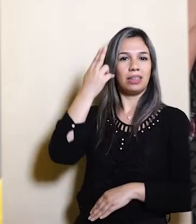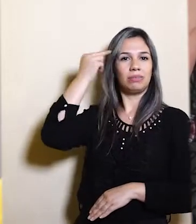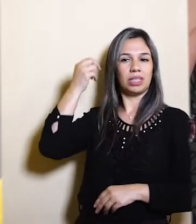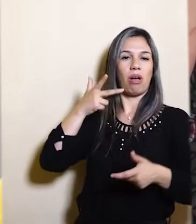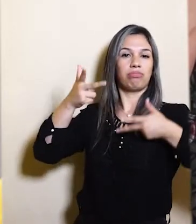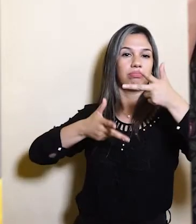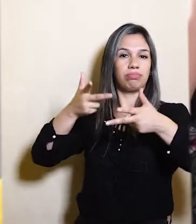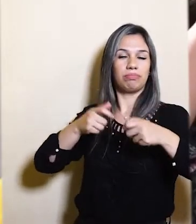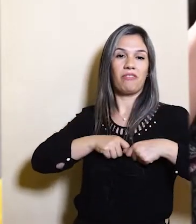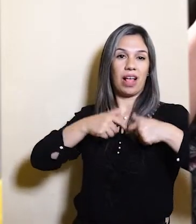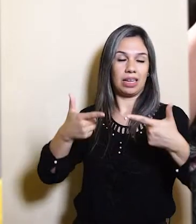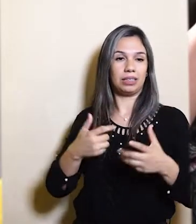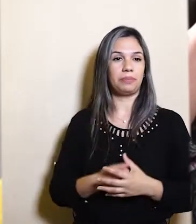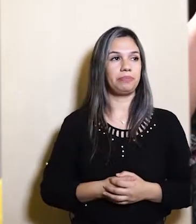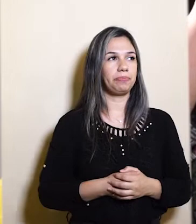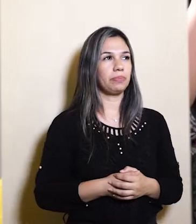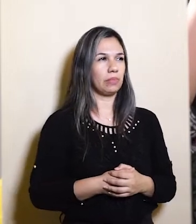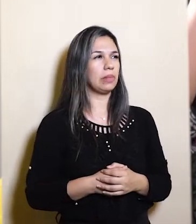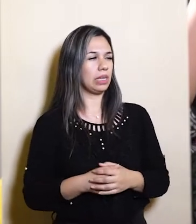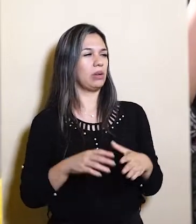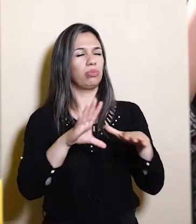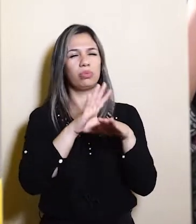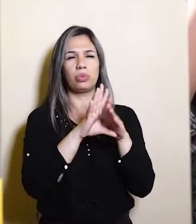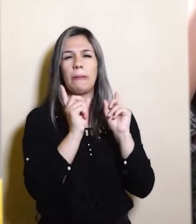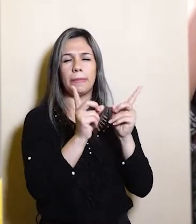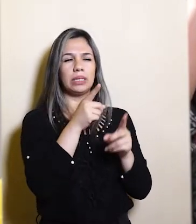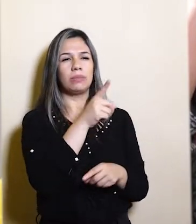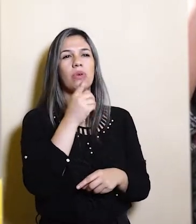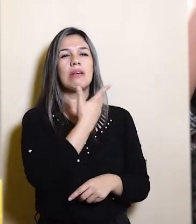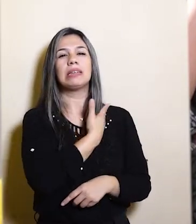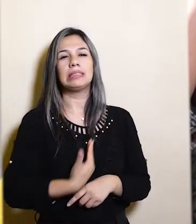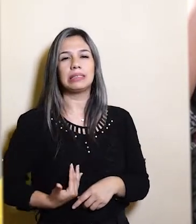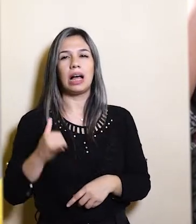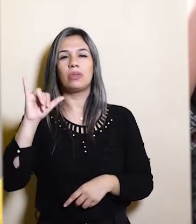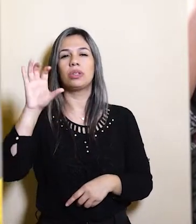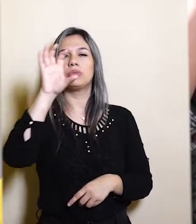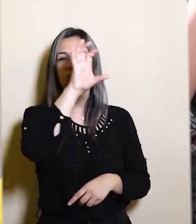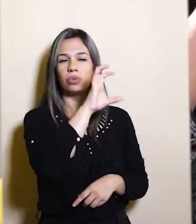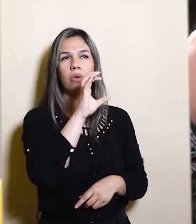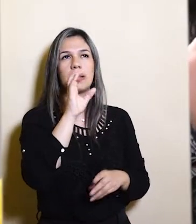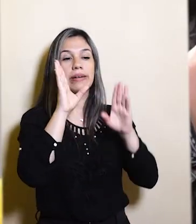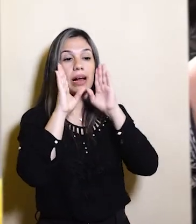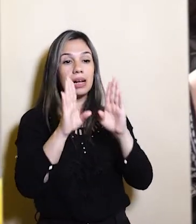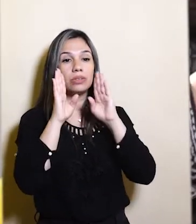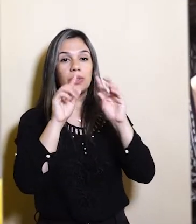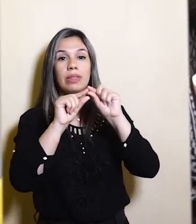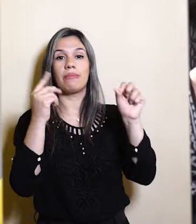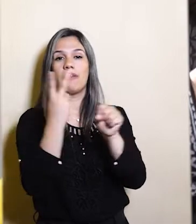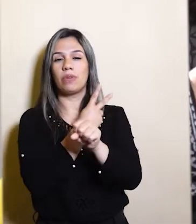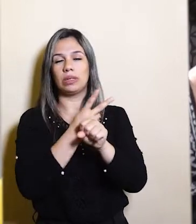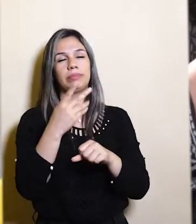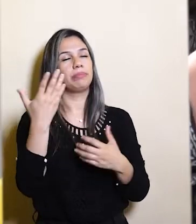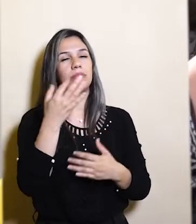la falencia, el fracaso del Estado y sus instituciones en la atención a esta violencia, cuando, por